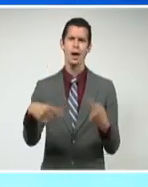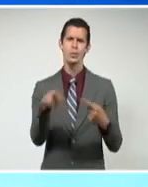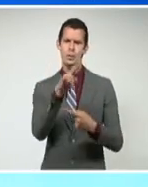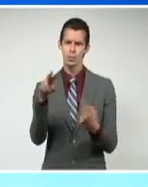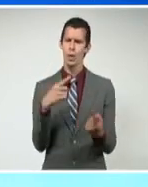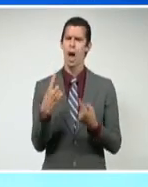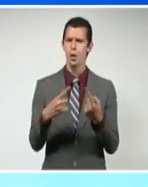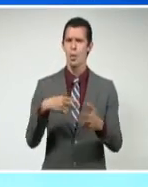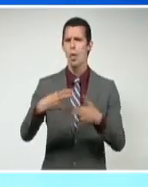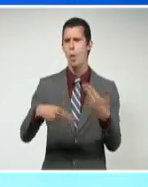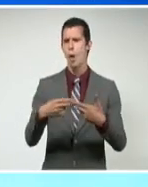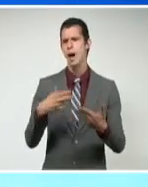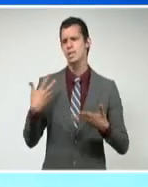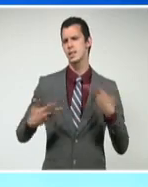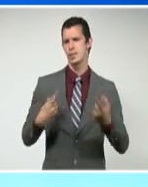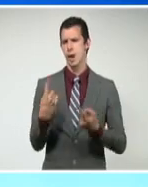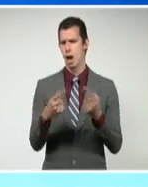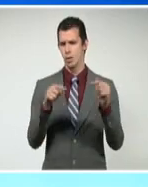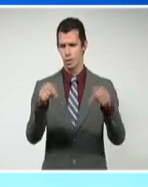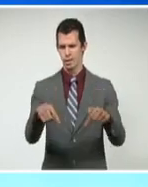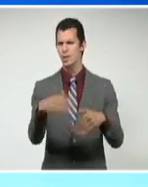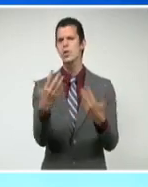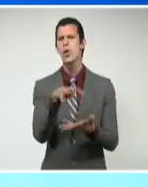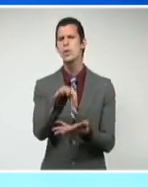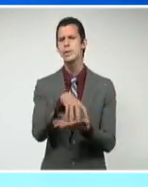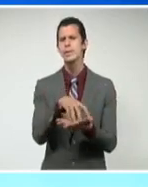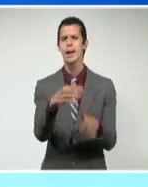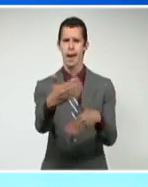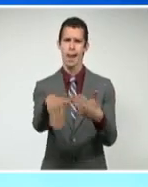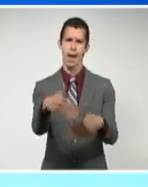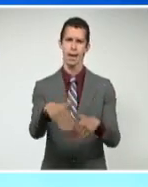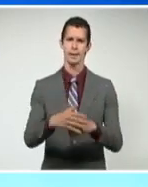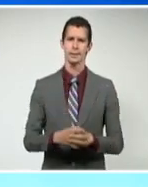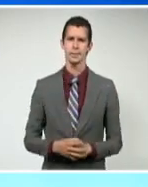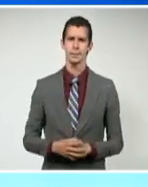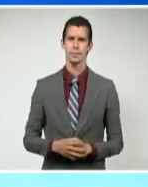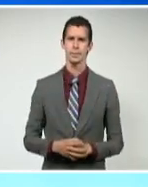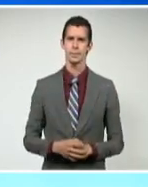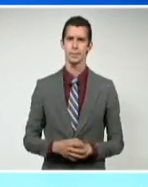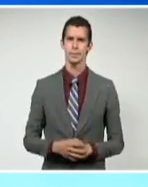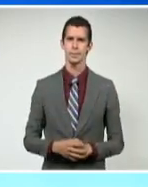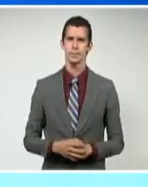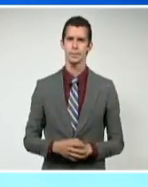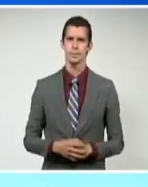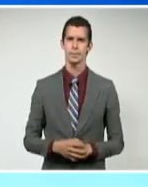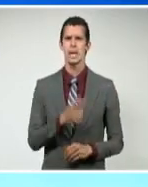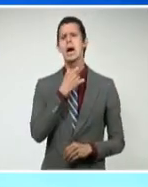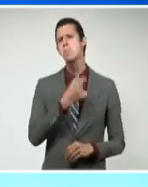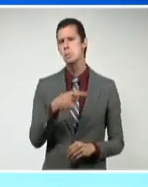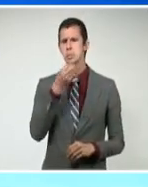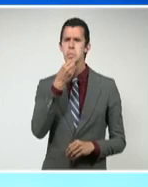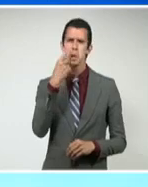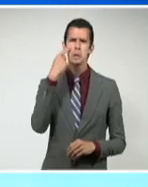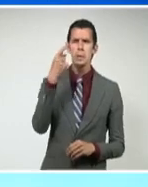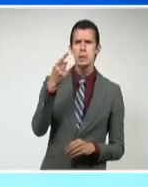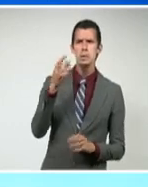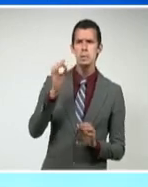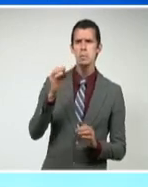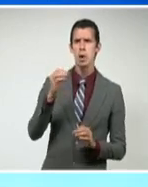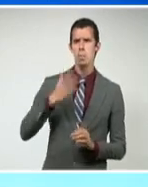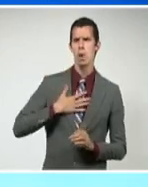provocación. Esta vez en plena calle, allí mismo, en ese barrio. En las redes sociales han circulado transmisiones directas realizadas por ellos